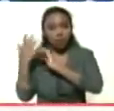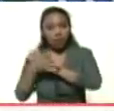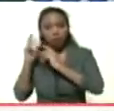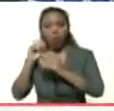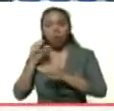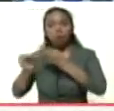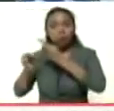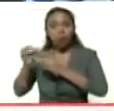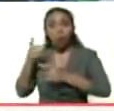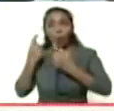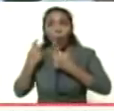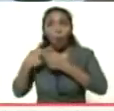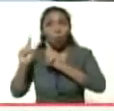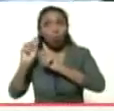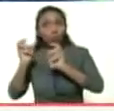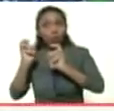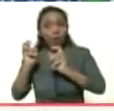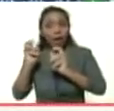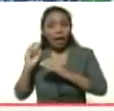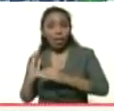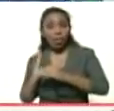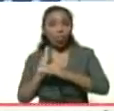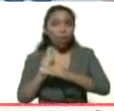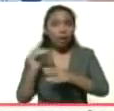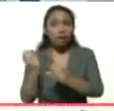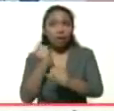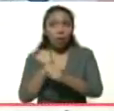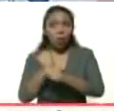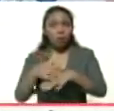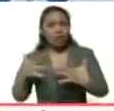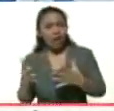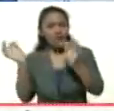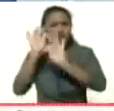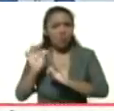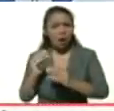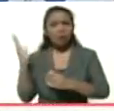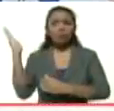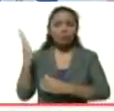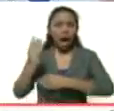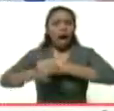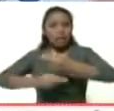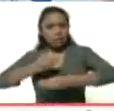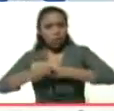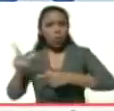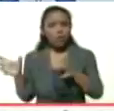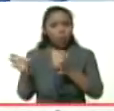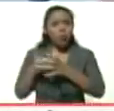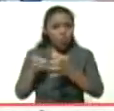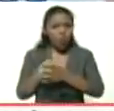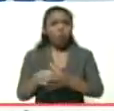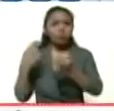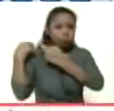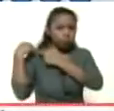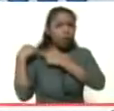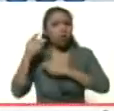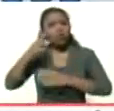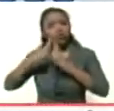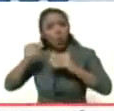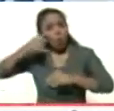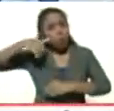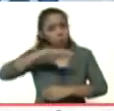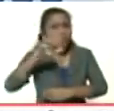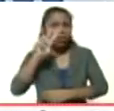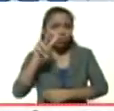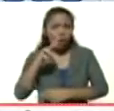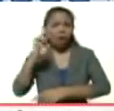otra intención que entorpecer el trabajo que de manera muy ardua viene haciendo esta comisión y todo el pueblo de Venezuela. El